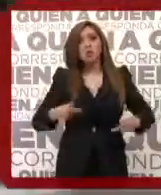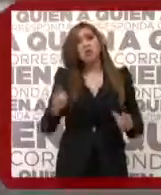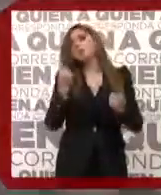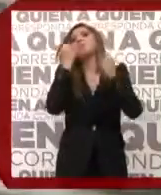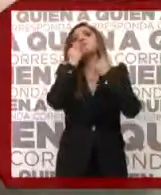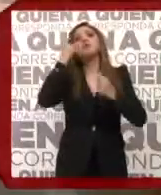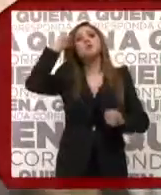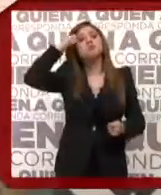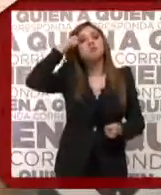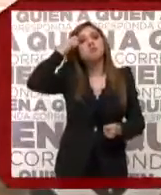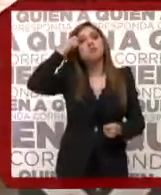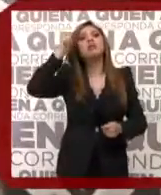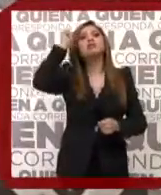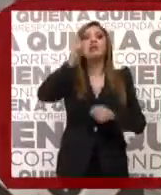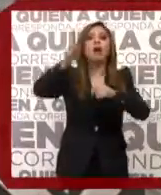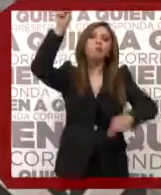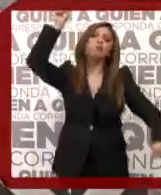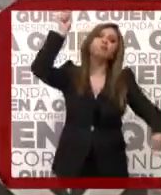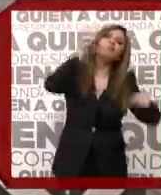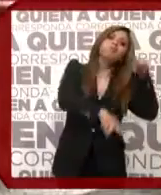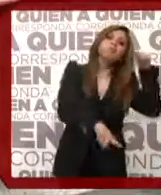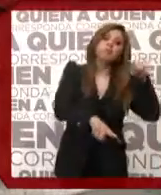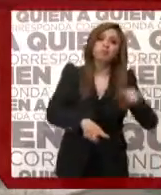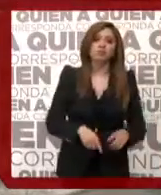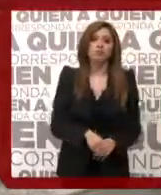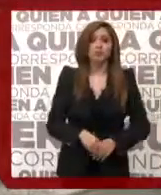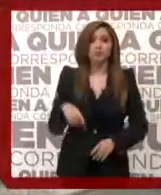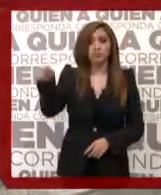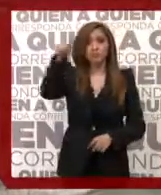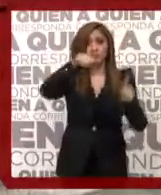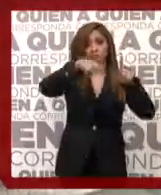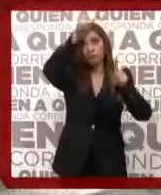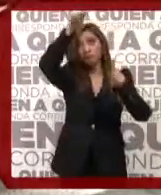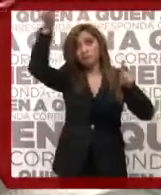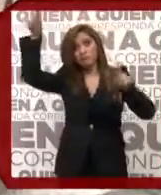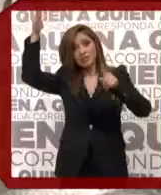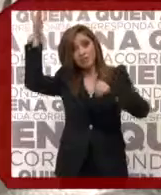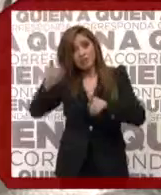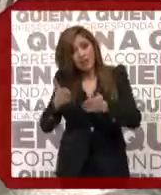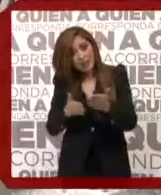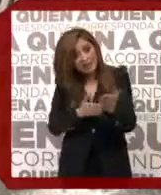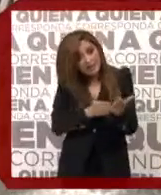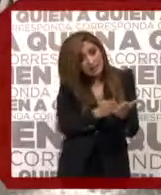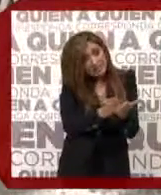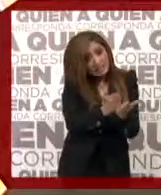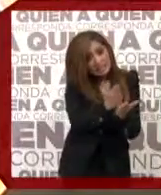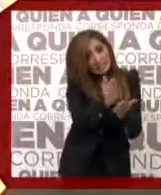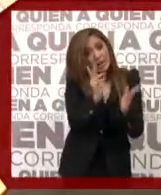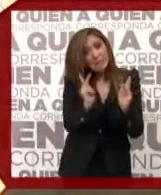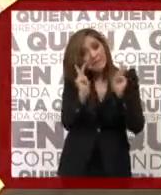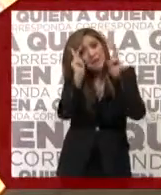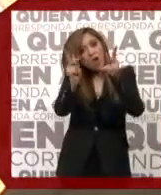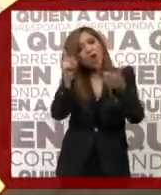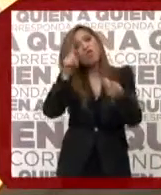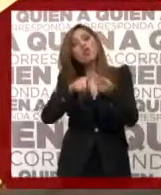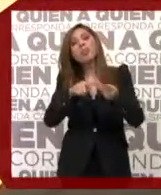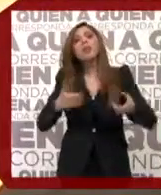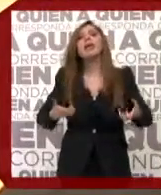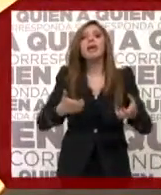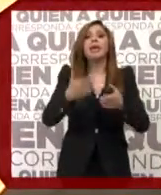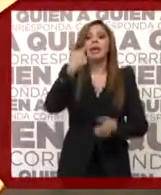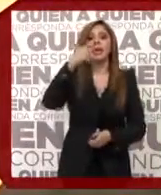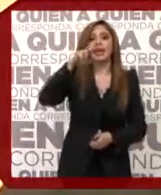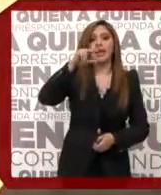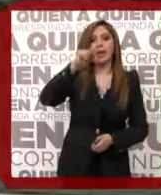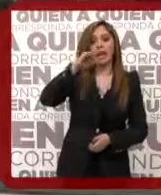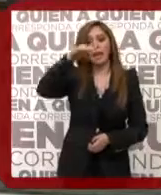chófer inconsciente y terminó derribando la estructura quedó sobre una de las incorporaciones de periférico a la altura de la Calle General